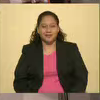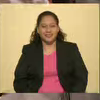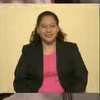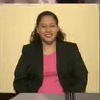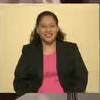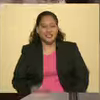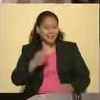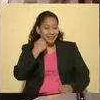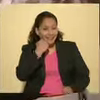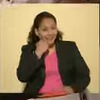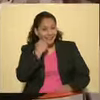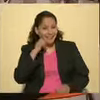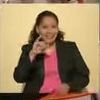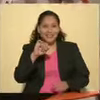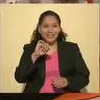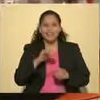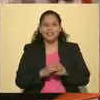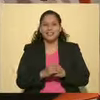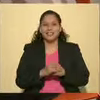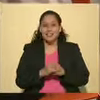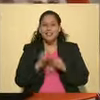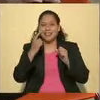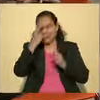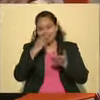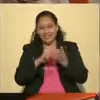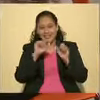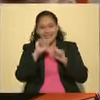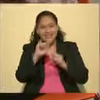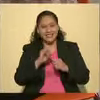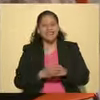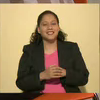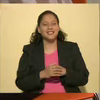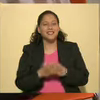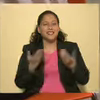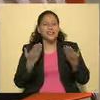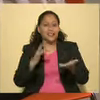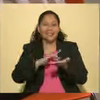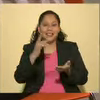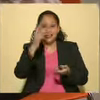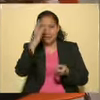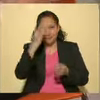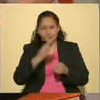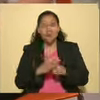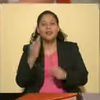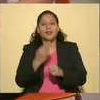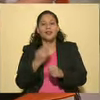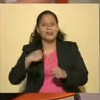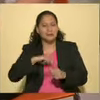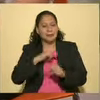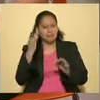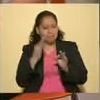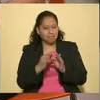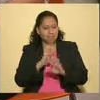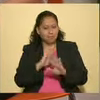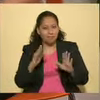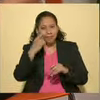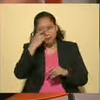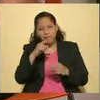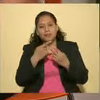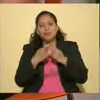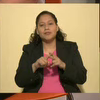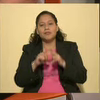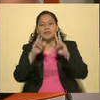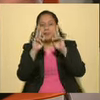Ah, ¿será? Pues más nos vale, ¿no? Gracias, Pau. Pues ya estamos aquí listísimos para entrar a